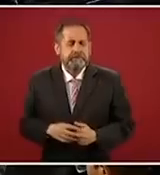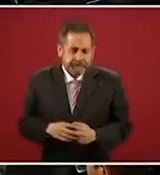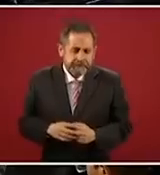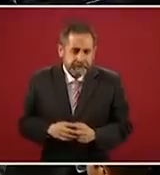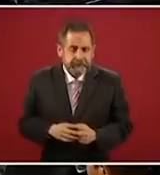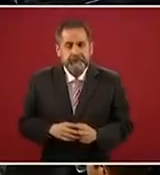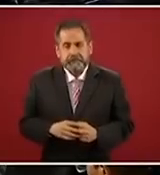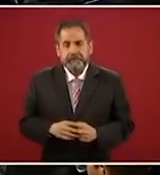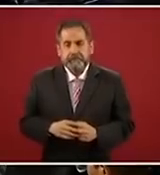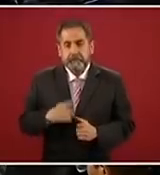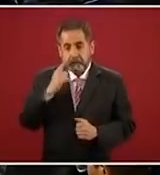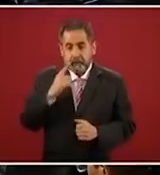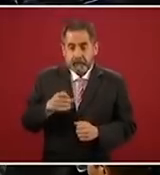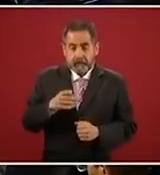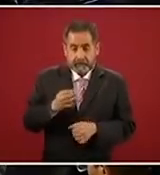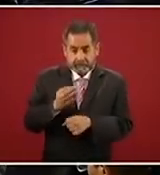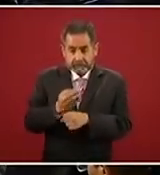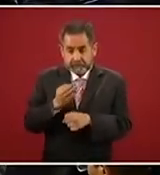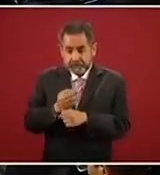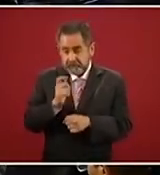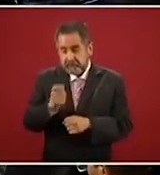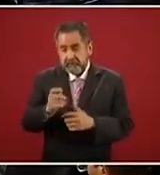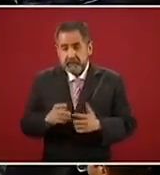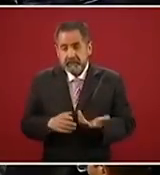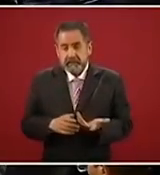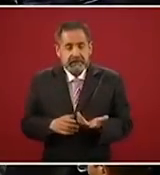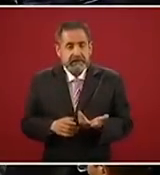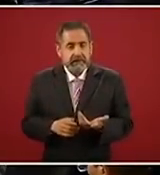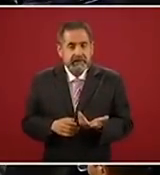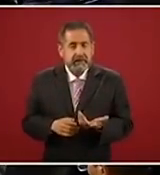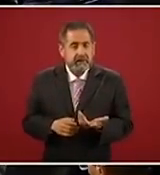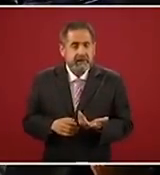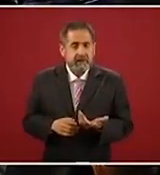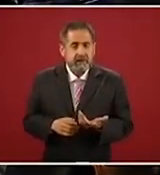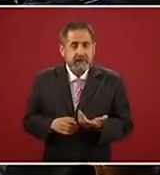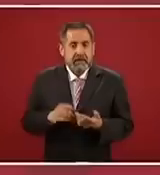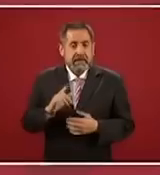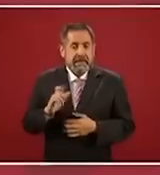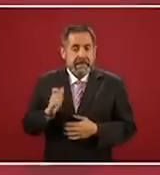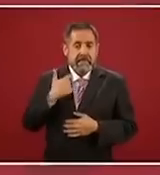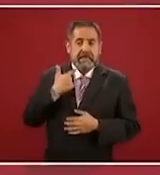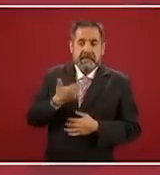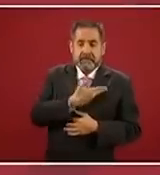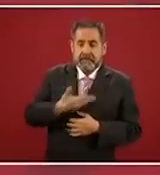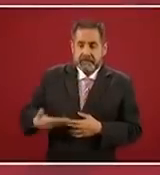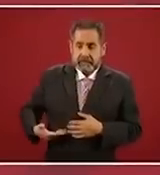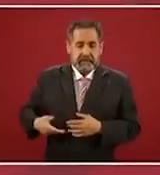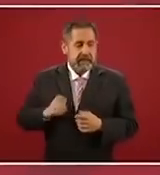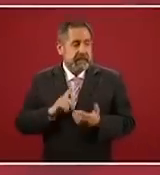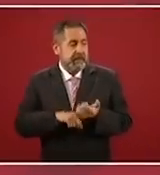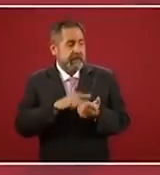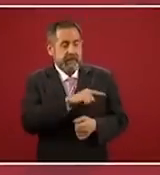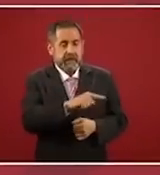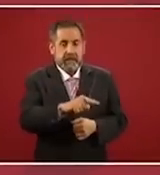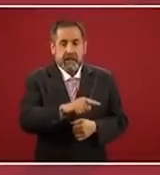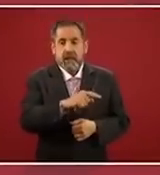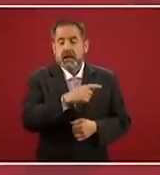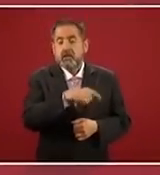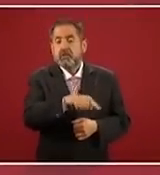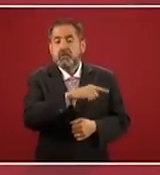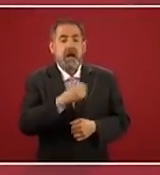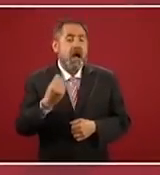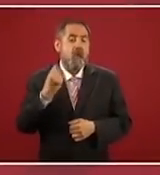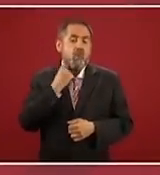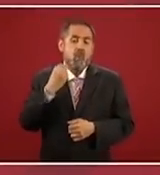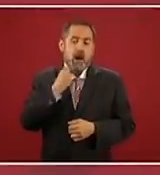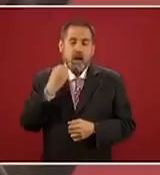porque en estos casos de los expresidentes, los abogados tienen